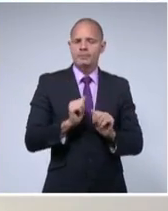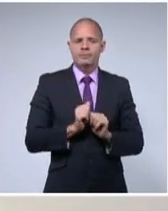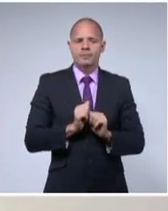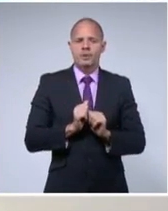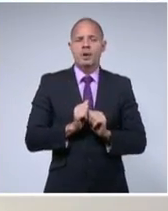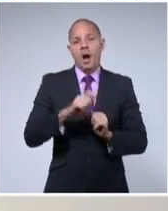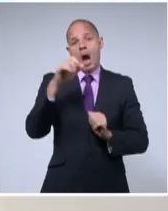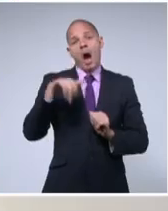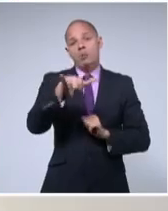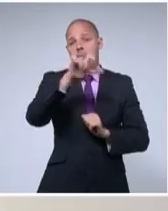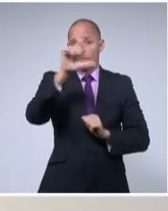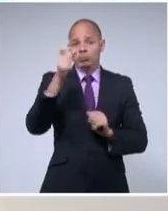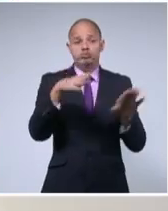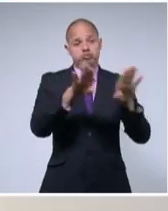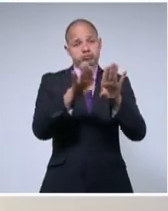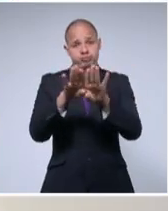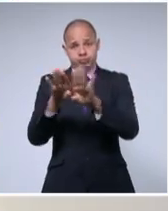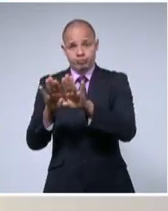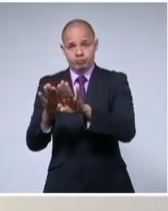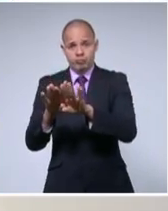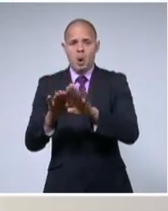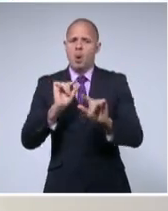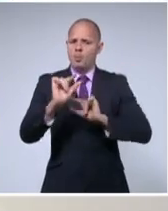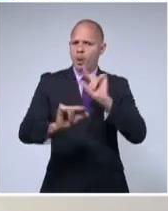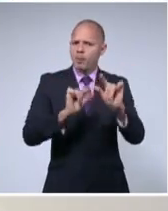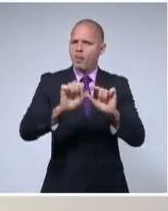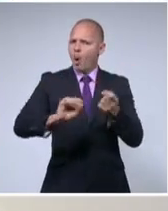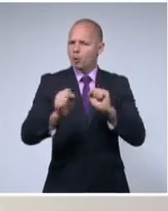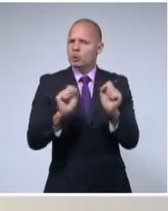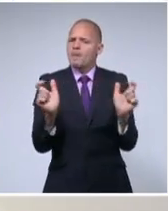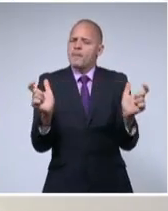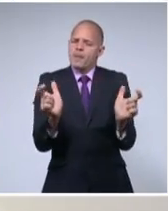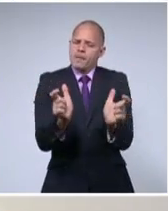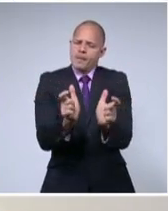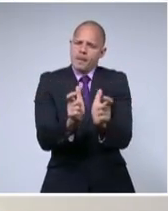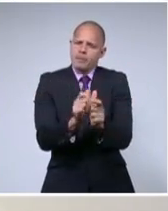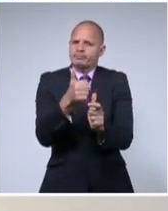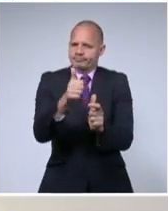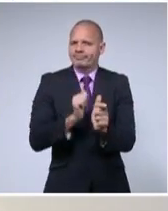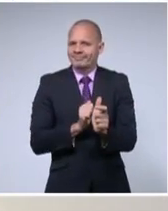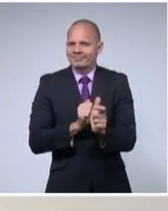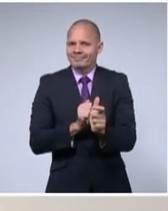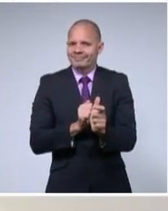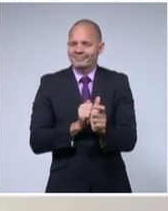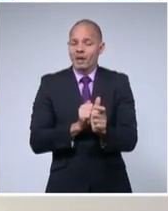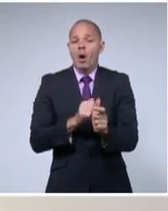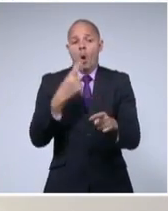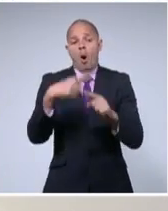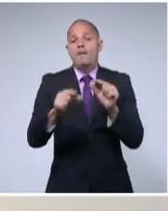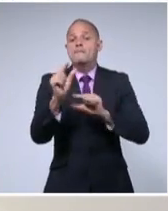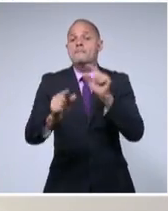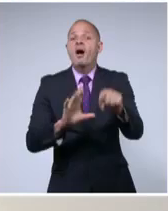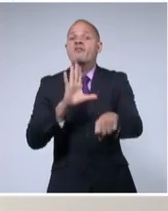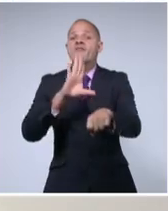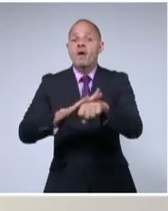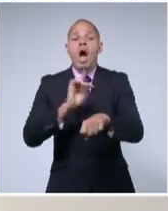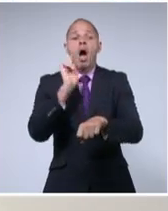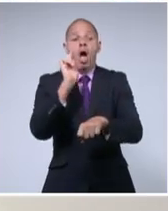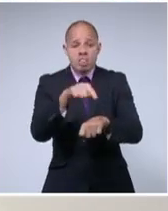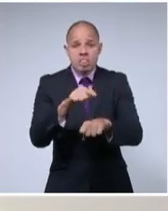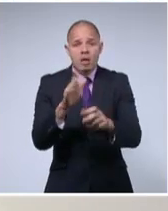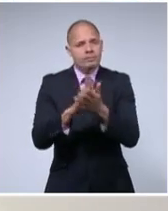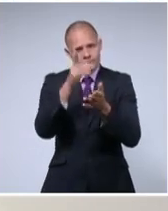a la pandemia. Jugó bien el establecer el aislamiento de contactos y sospechosos como práctica esencial para disminuir los contagios